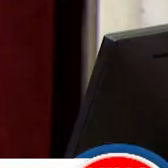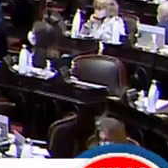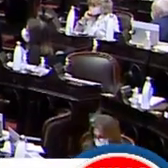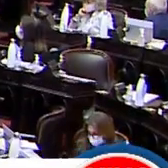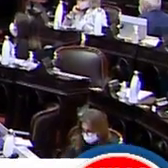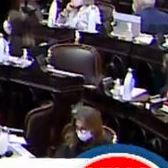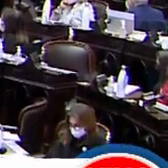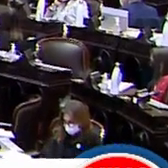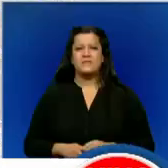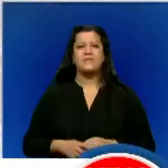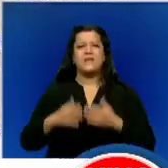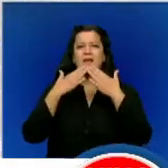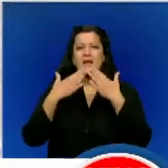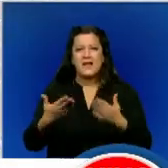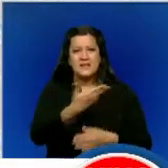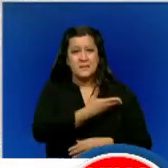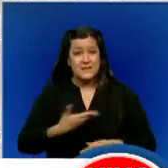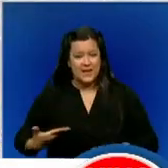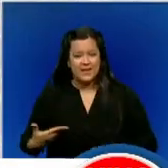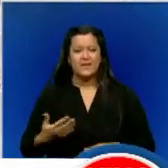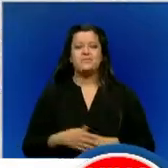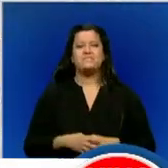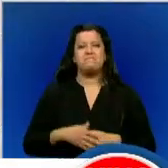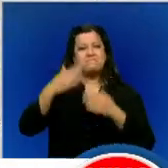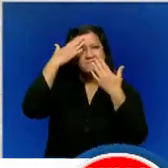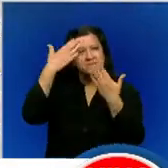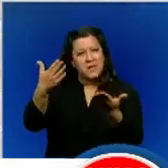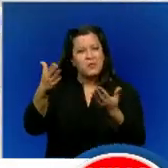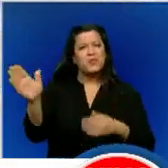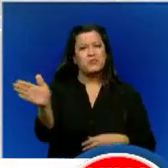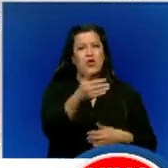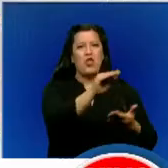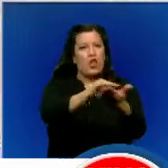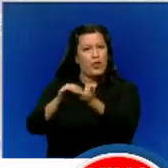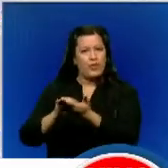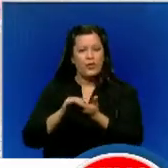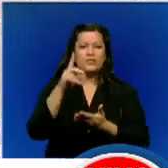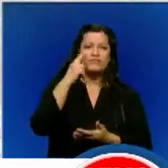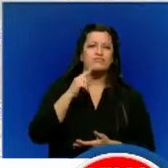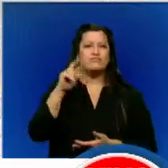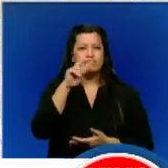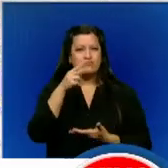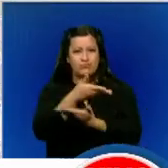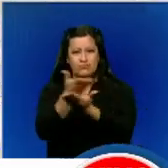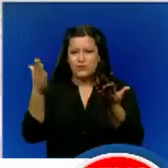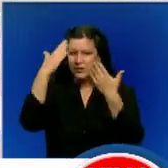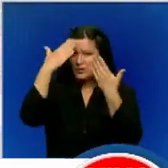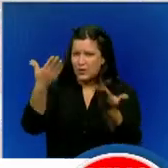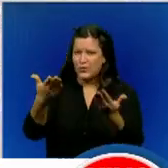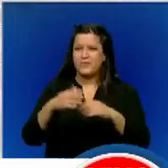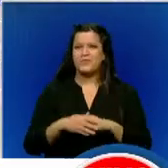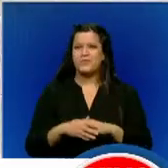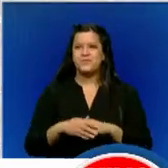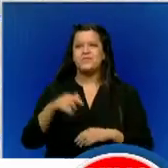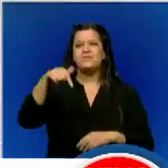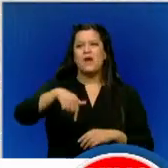gracias presidente bueno saludo para todos los diputados y diputadas bueno estamos